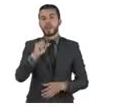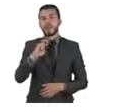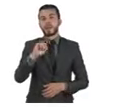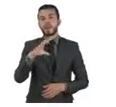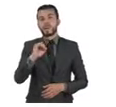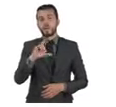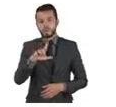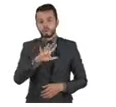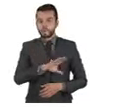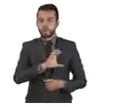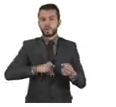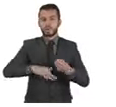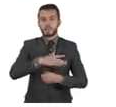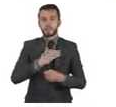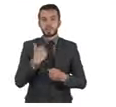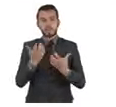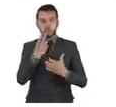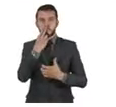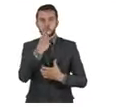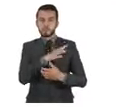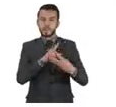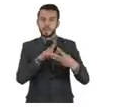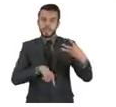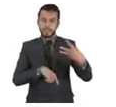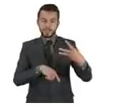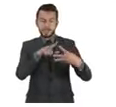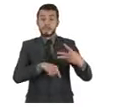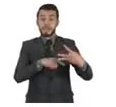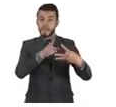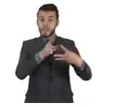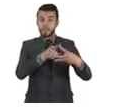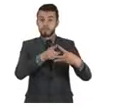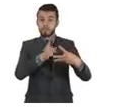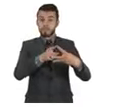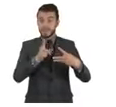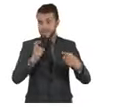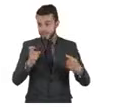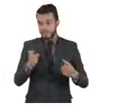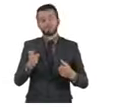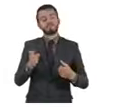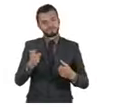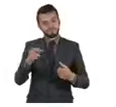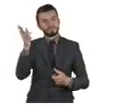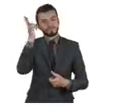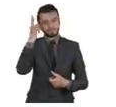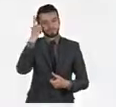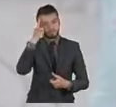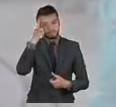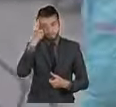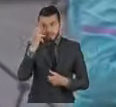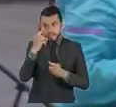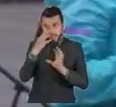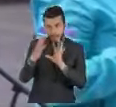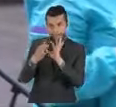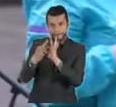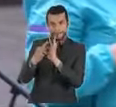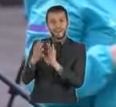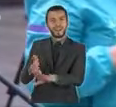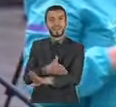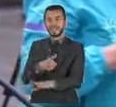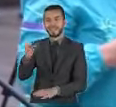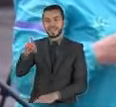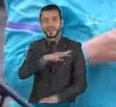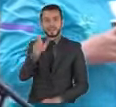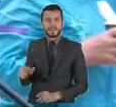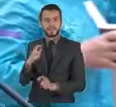este compromiso partidito en tres. El primero es que compartimos por completo la visión que nos presentó la alcaldesa y